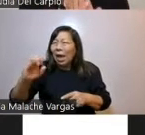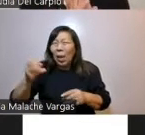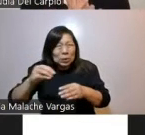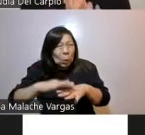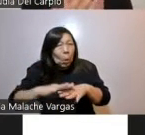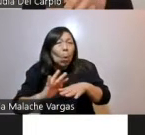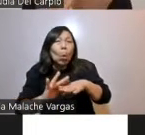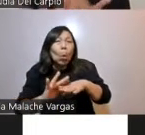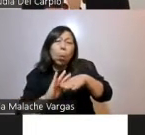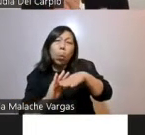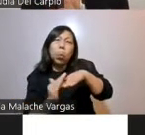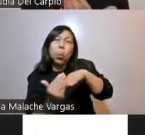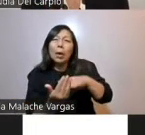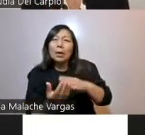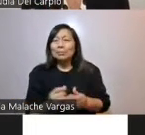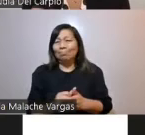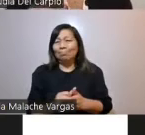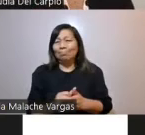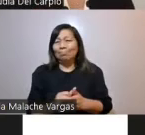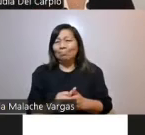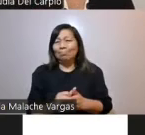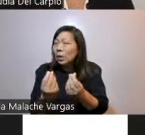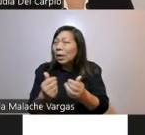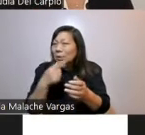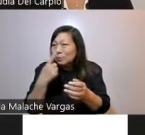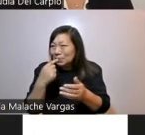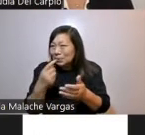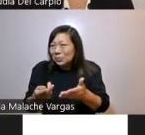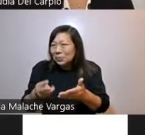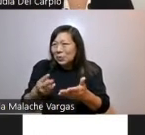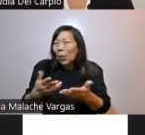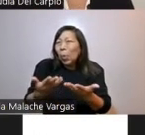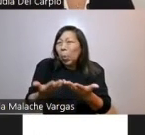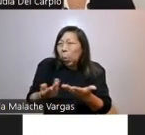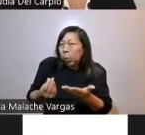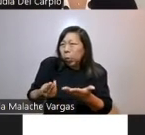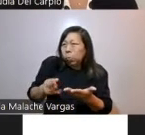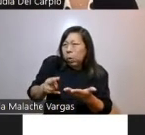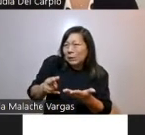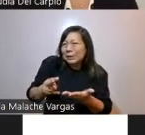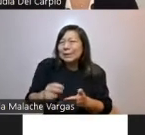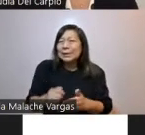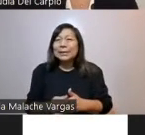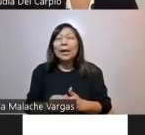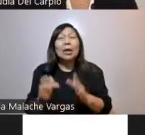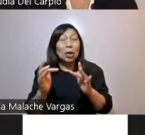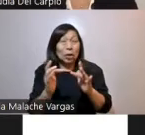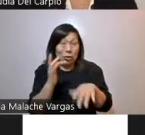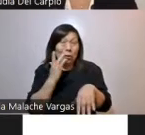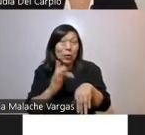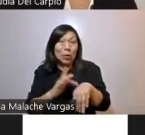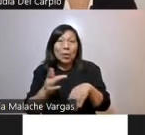la piel con la toalla húmeda con la sangre aumenta el calor y la humedad, y el contacto directo de